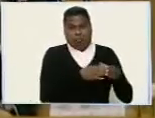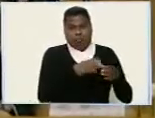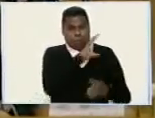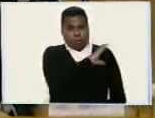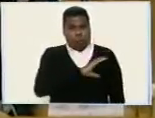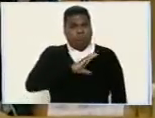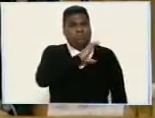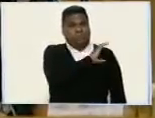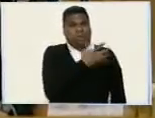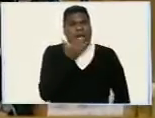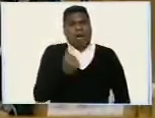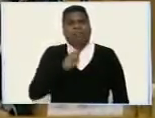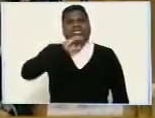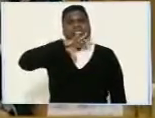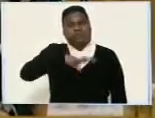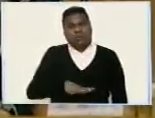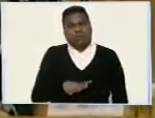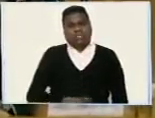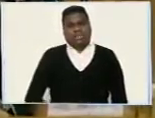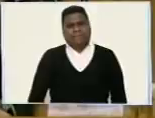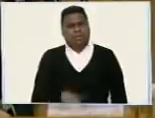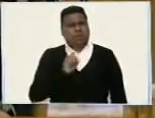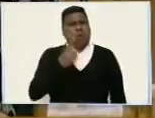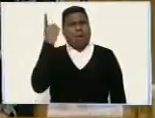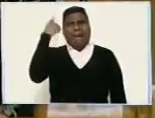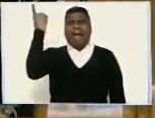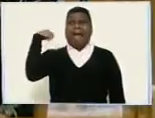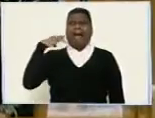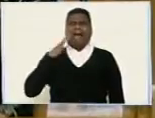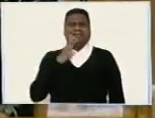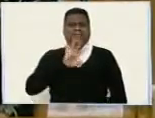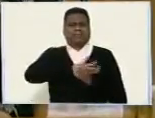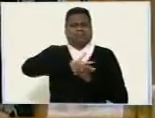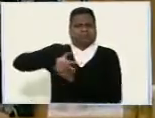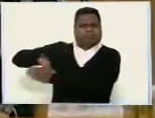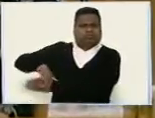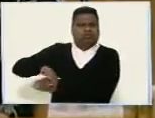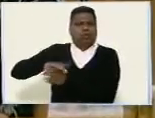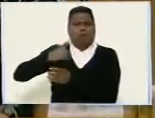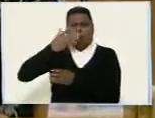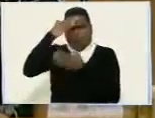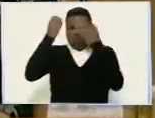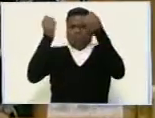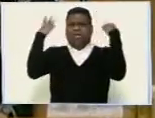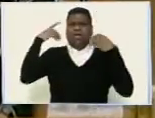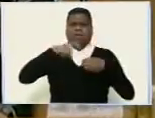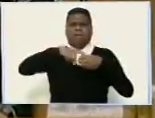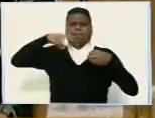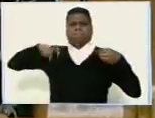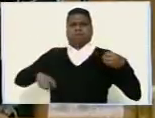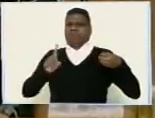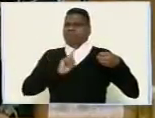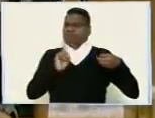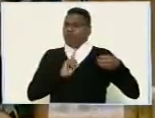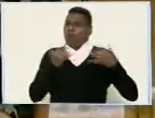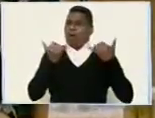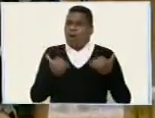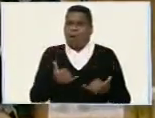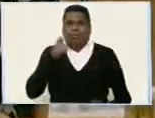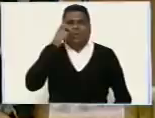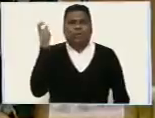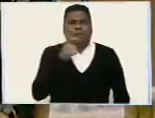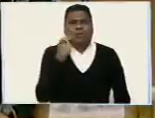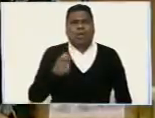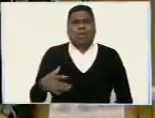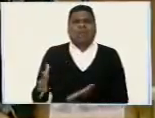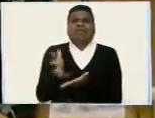aquí haciendo historia. Que no era como antes, que nos tenían olvidado, que no era como antes, que solamente nos buscaban para